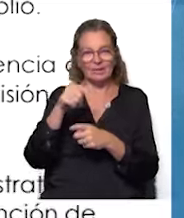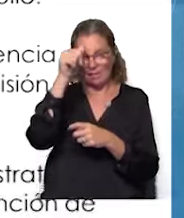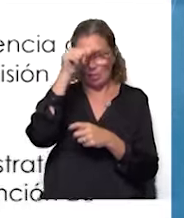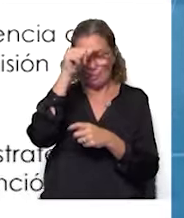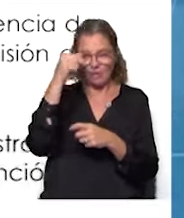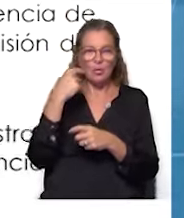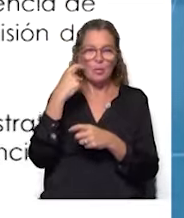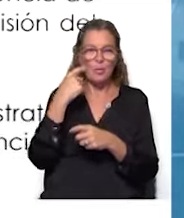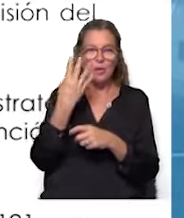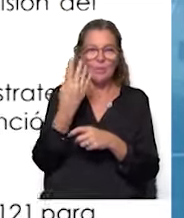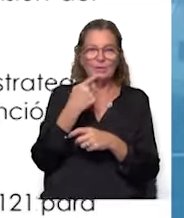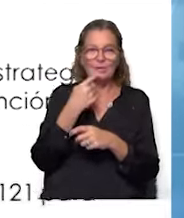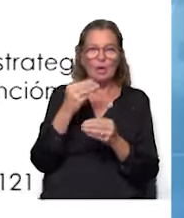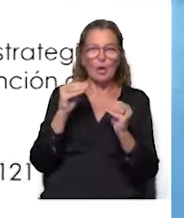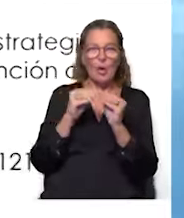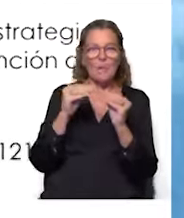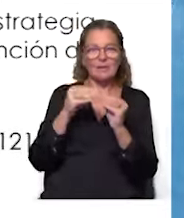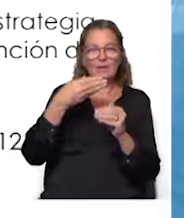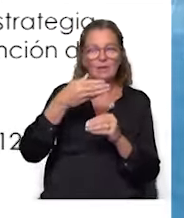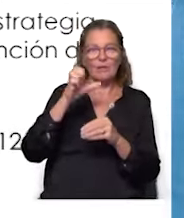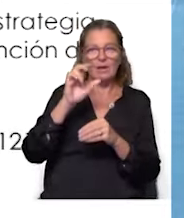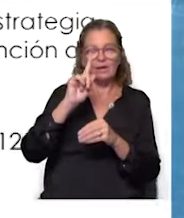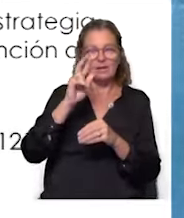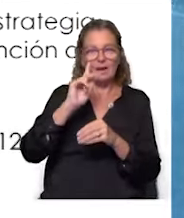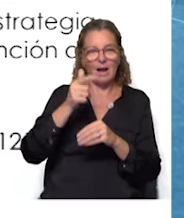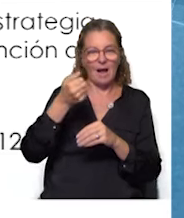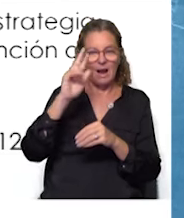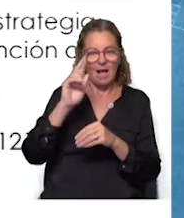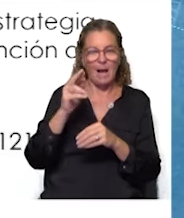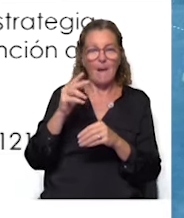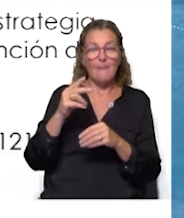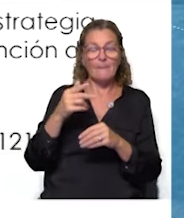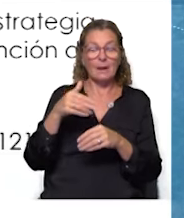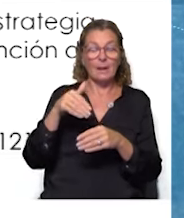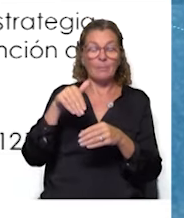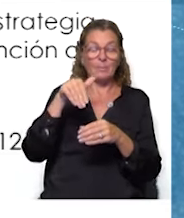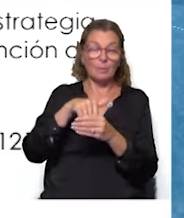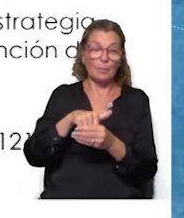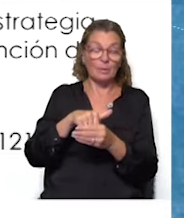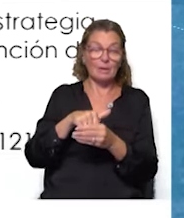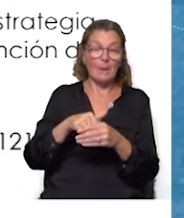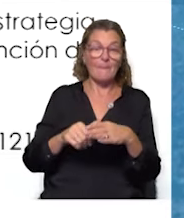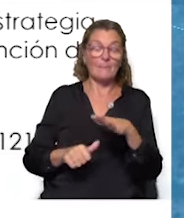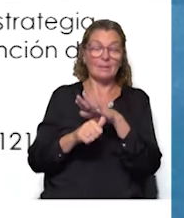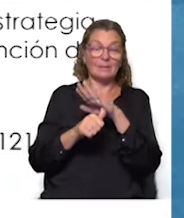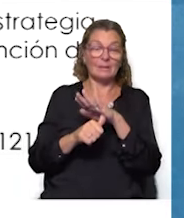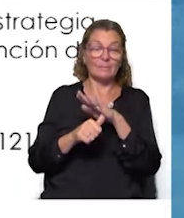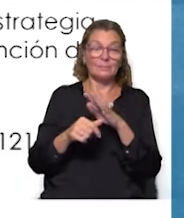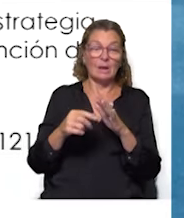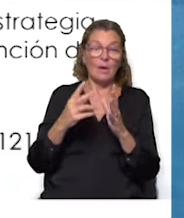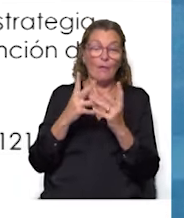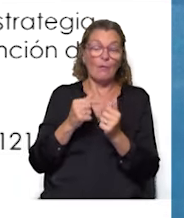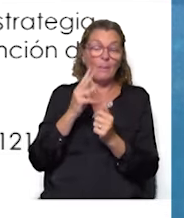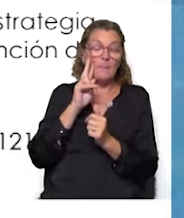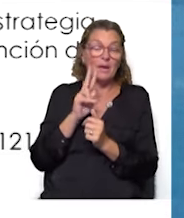punto cuatro ratifica el compañero Mario Vergara como precandidato de la presidencia de la República por considerar que es quien mejor representa nuestra visión del